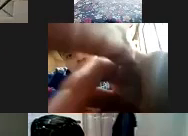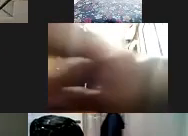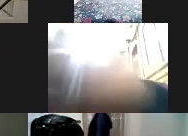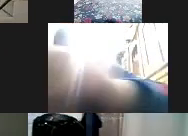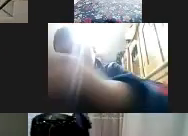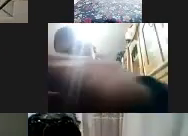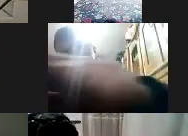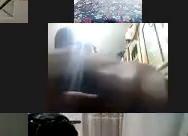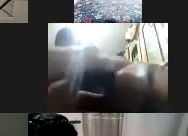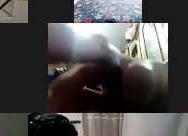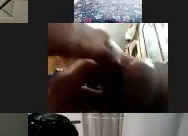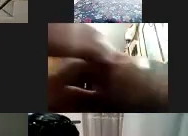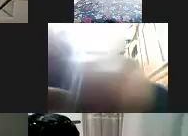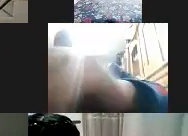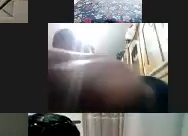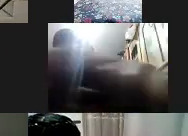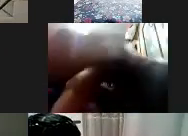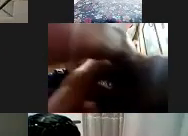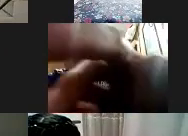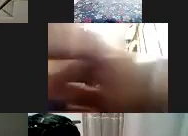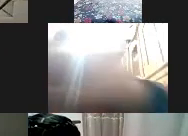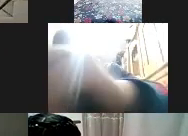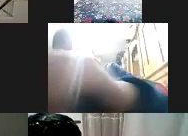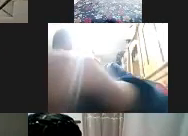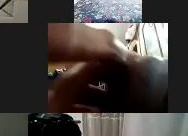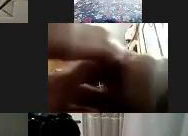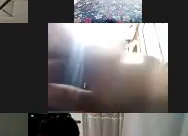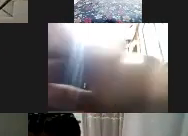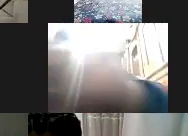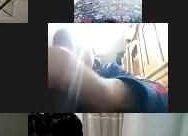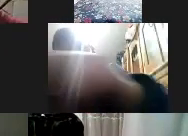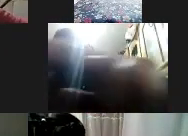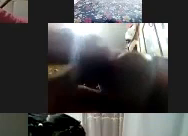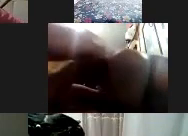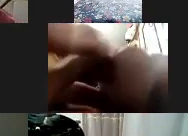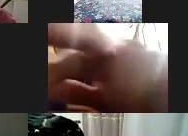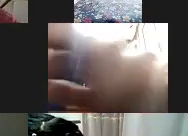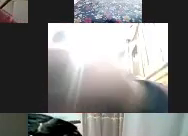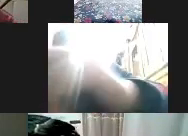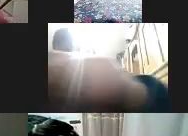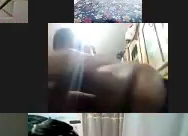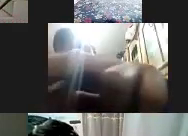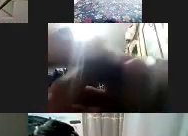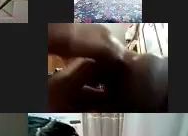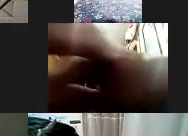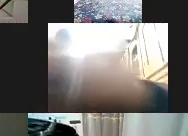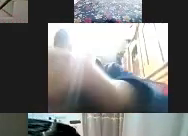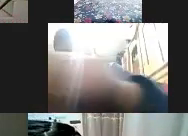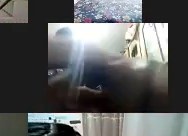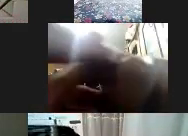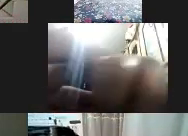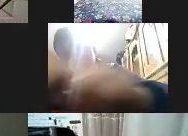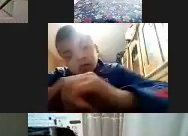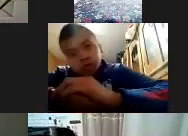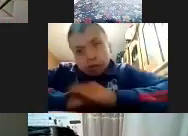que esforzarme, tengo que seguir, tengo que luchar. Y hoy quiero presentarle esas fotografías. ¡Wow! Me